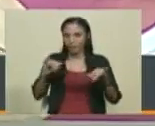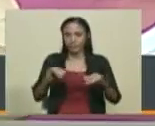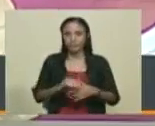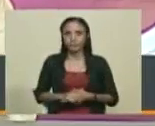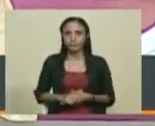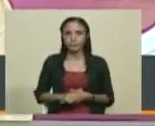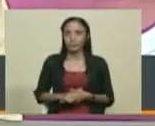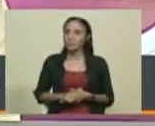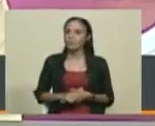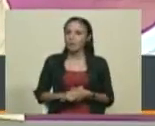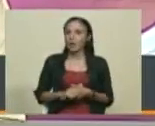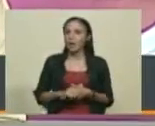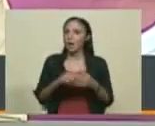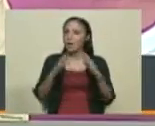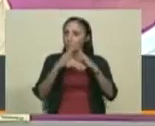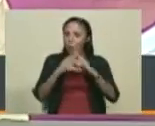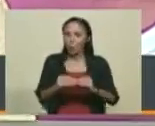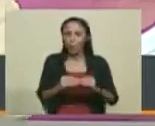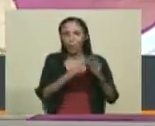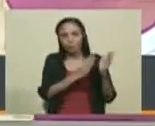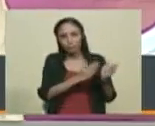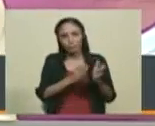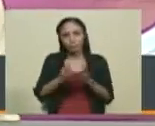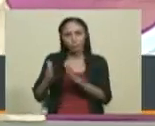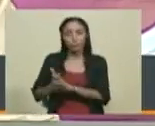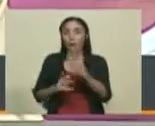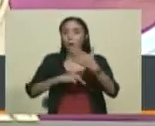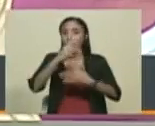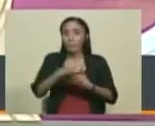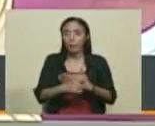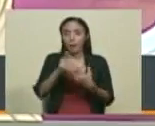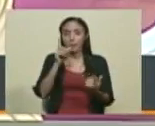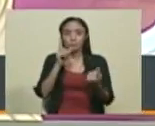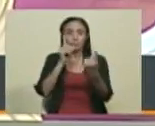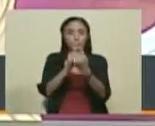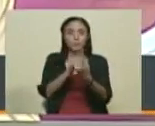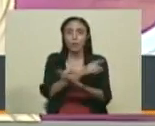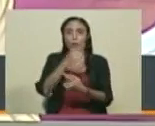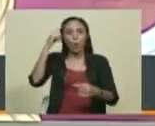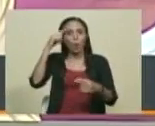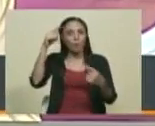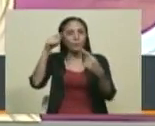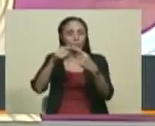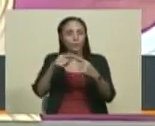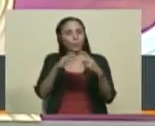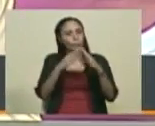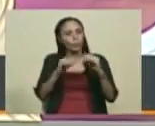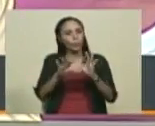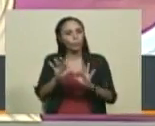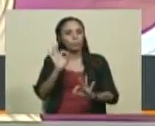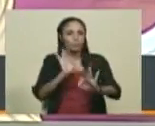Creo que con eso hay que armar un plan central con detalles.